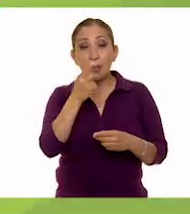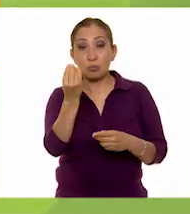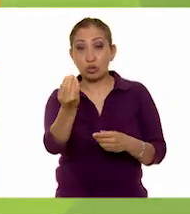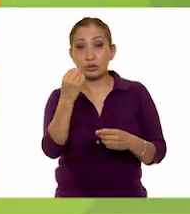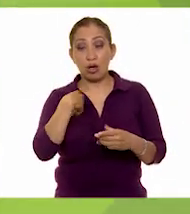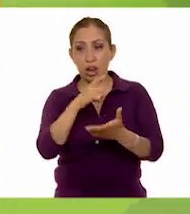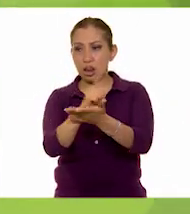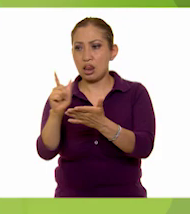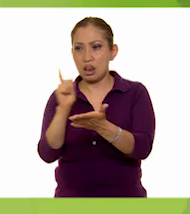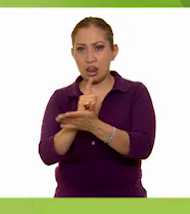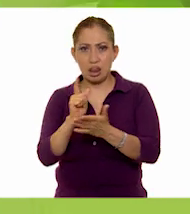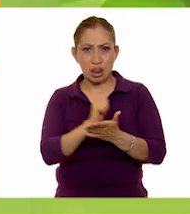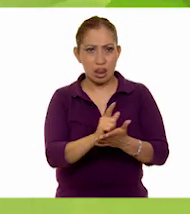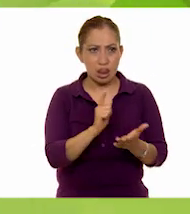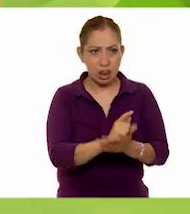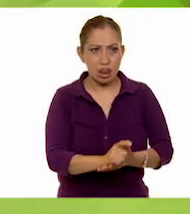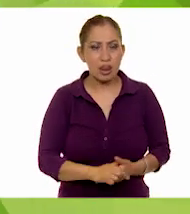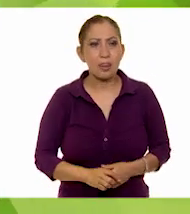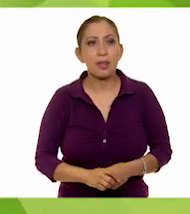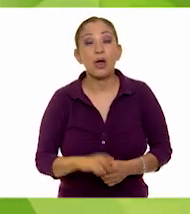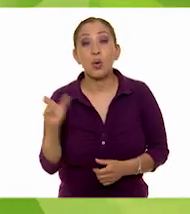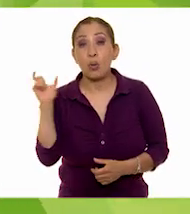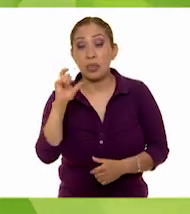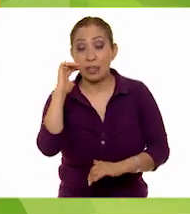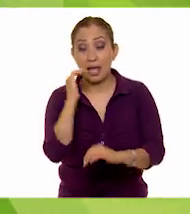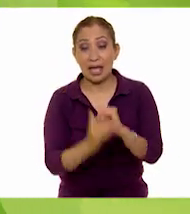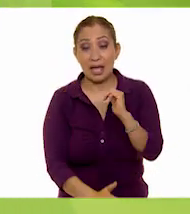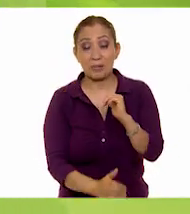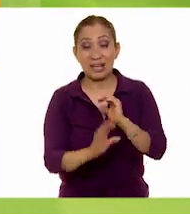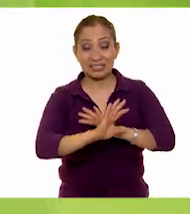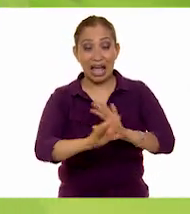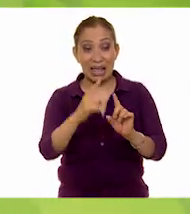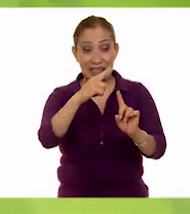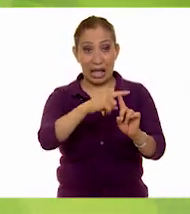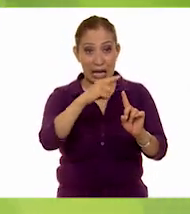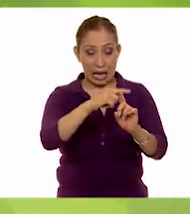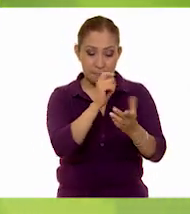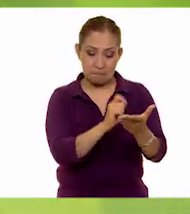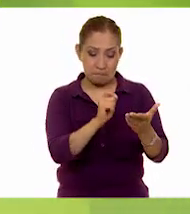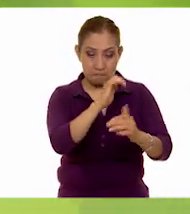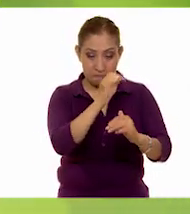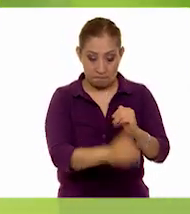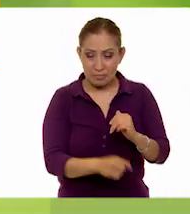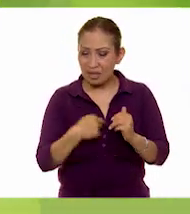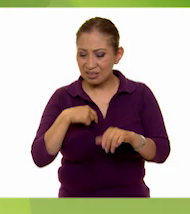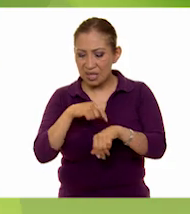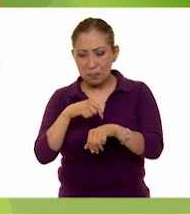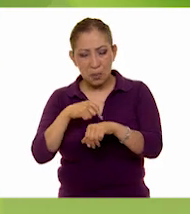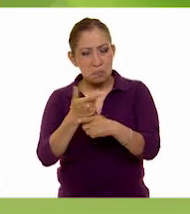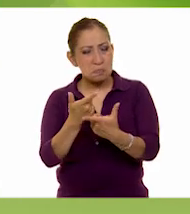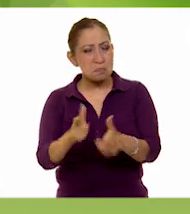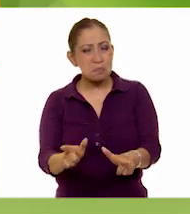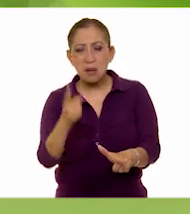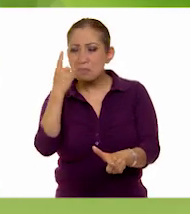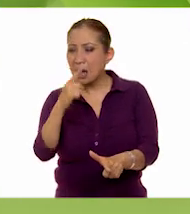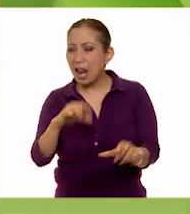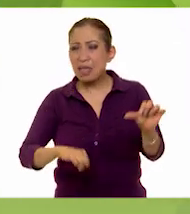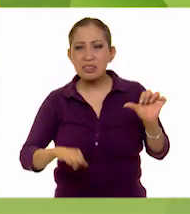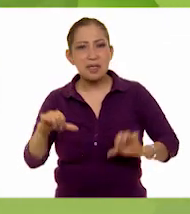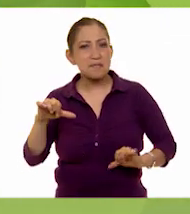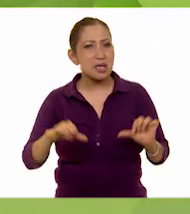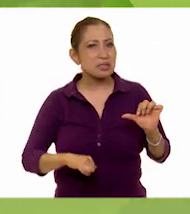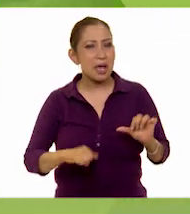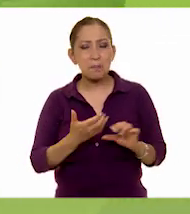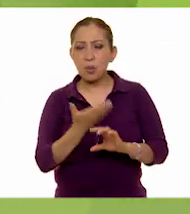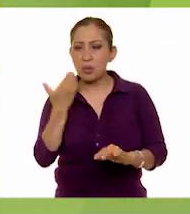mucha higiene. Cuando terminábamos nuestras tareas, nos sobraba un tiempo de hacer una actividad